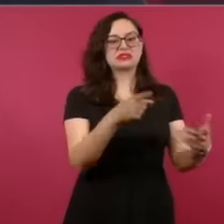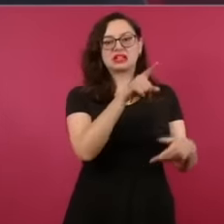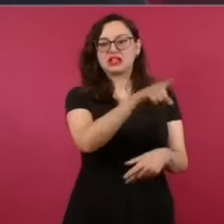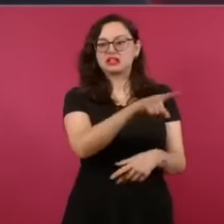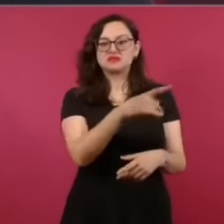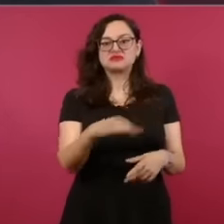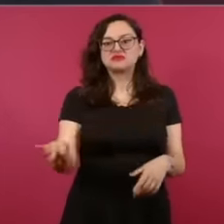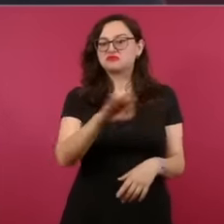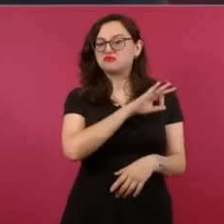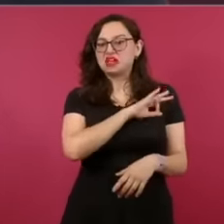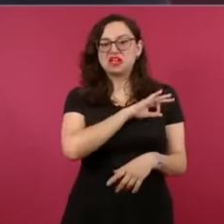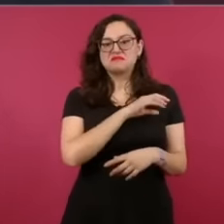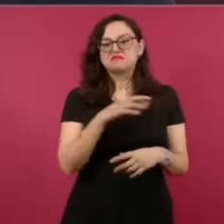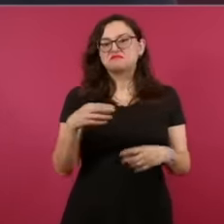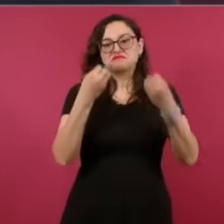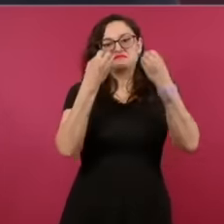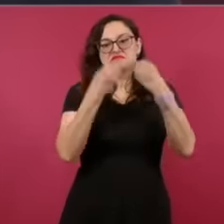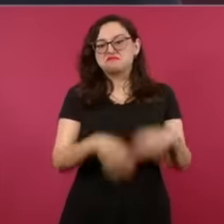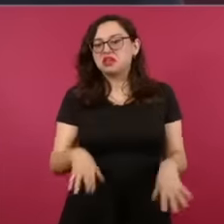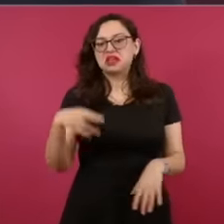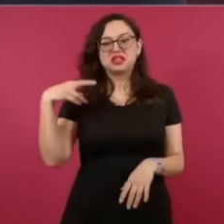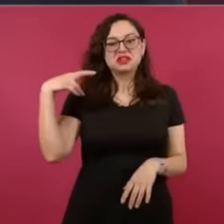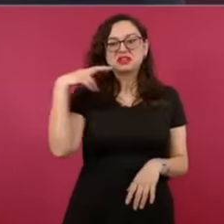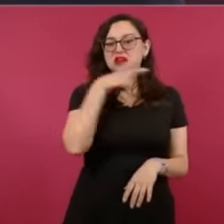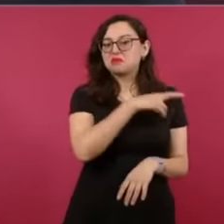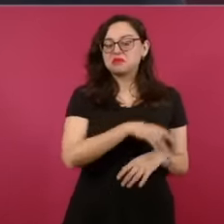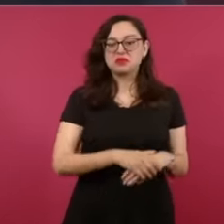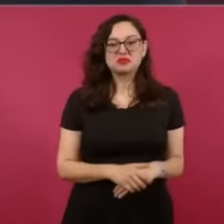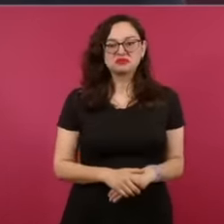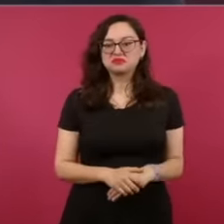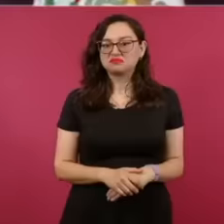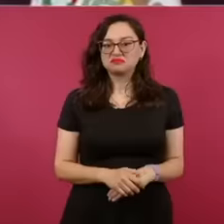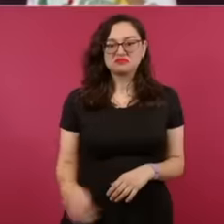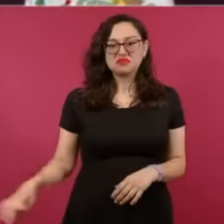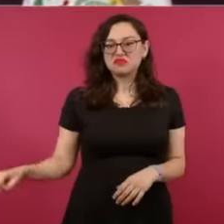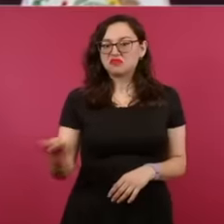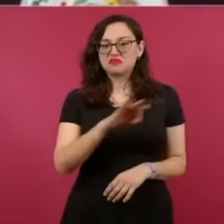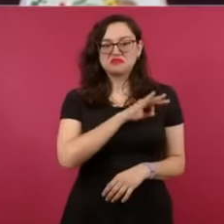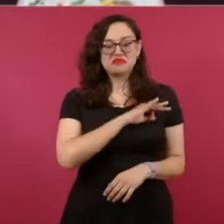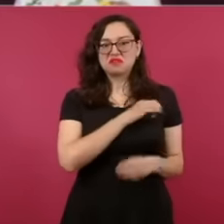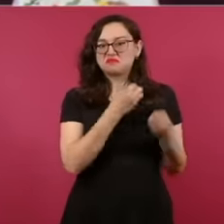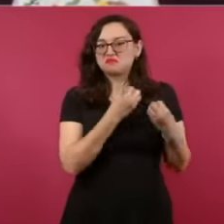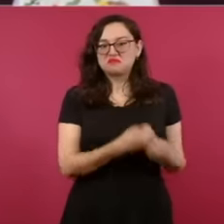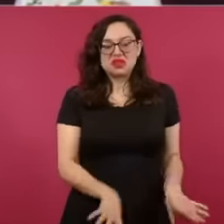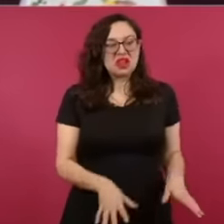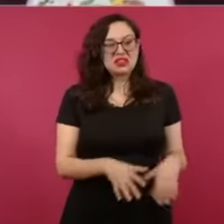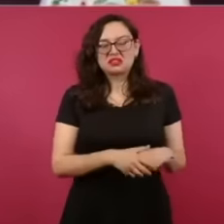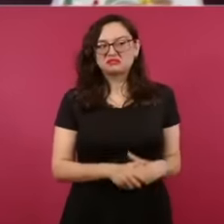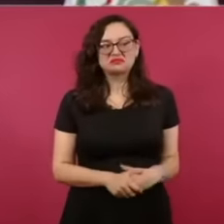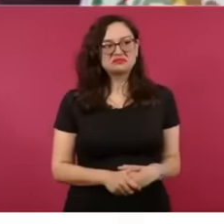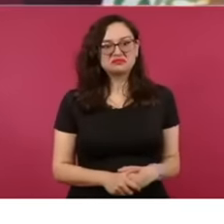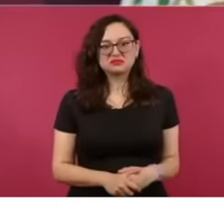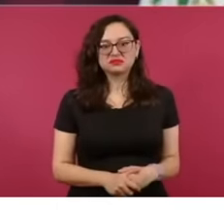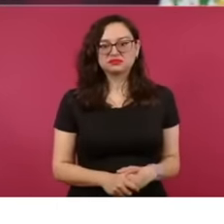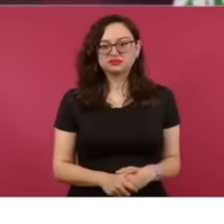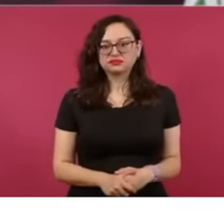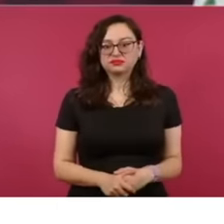poco optimistas, mujeres, hombres de poca fe y un luchador